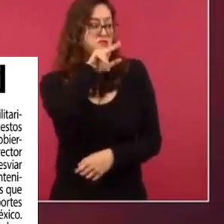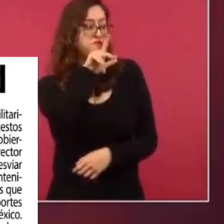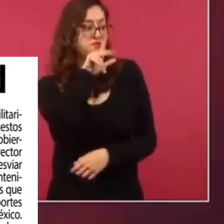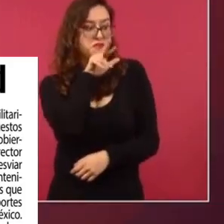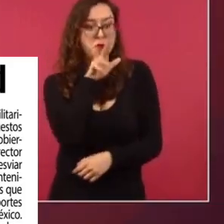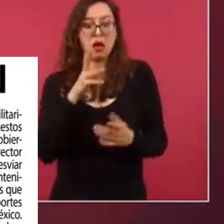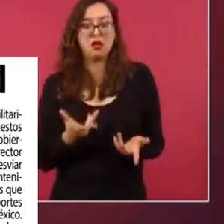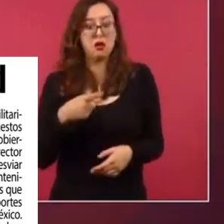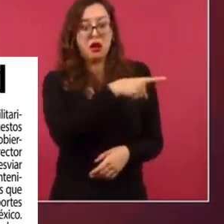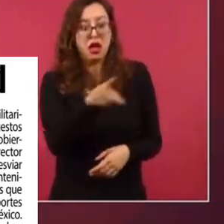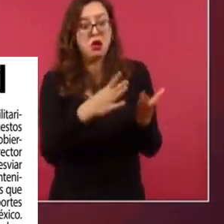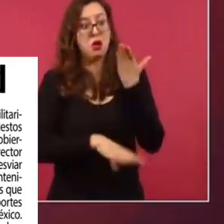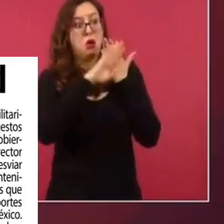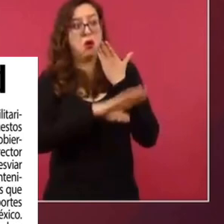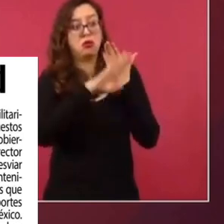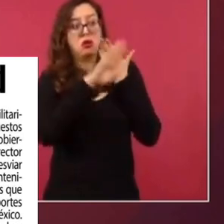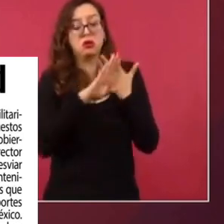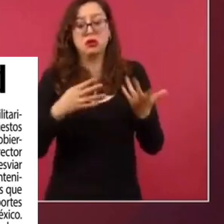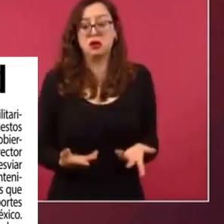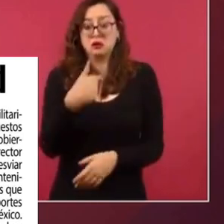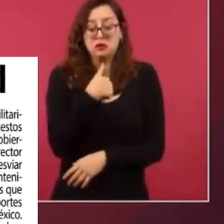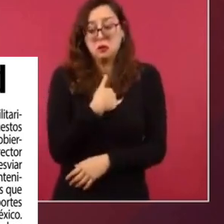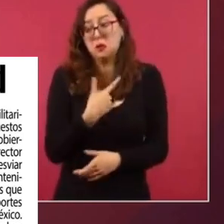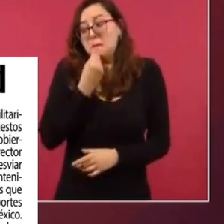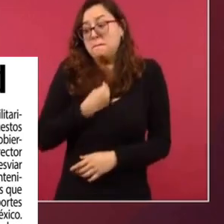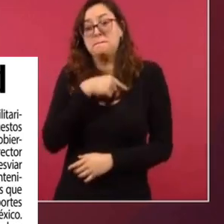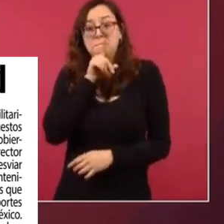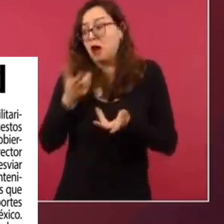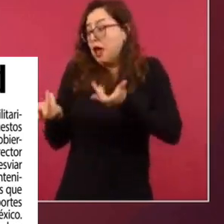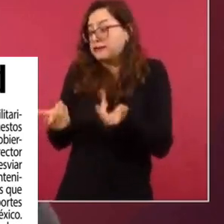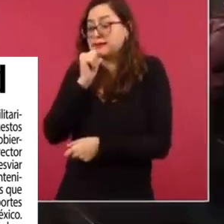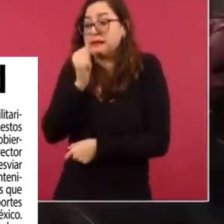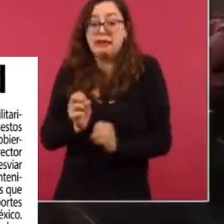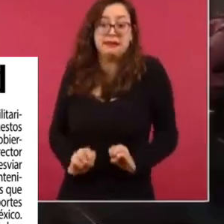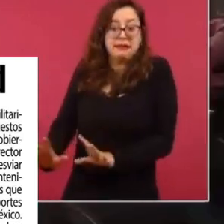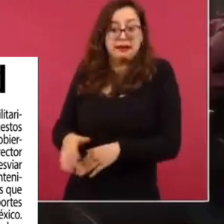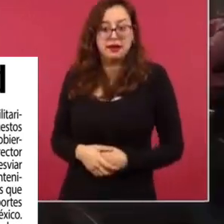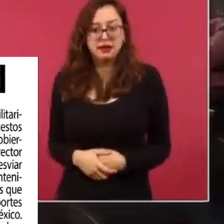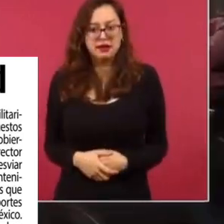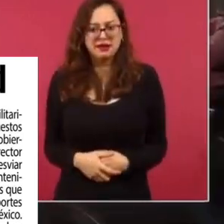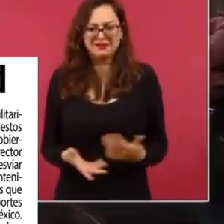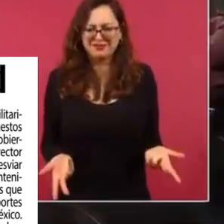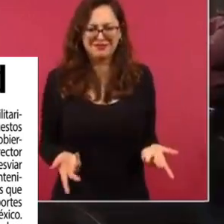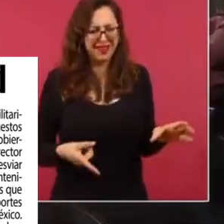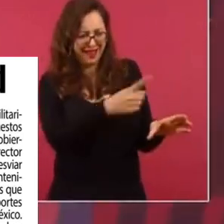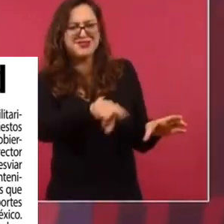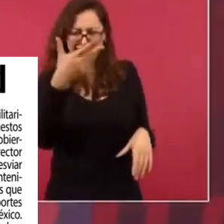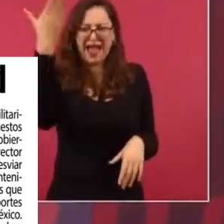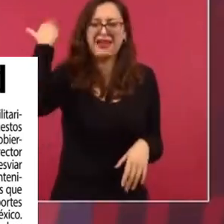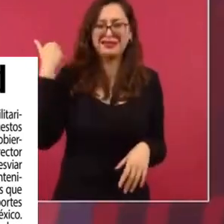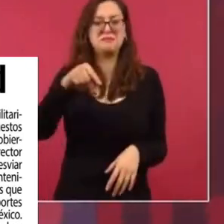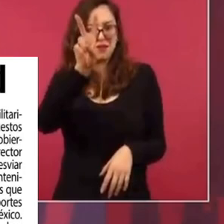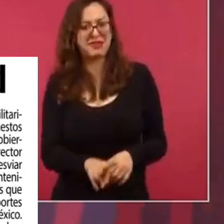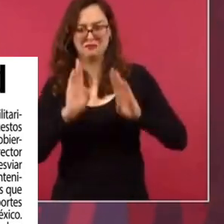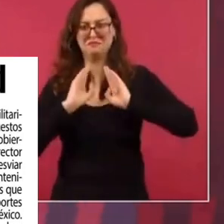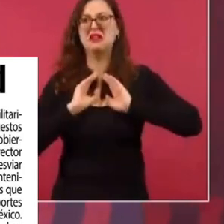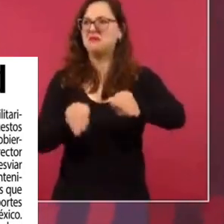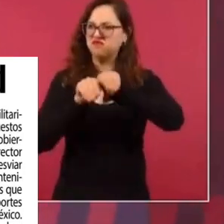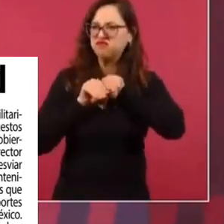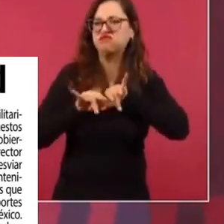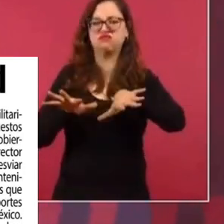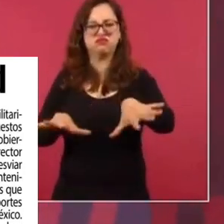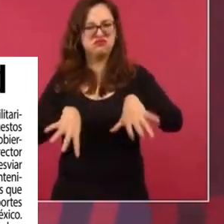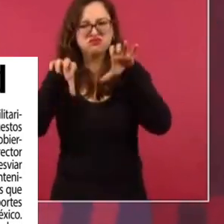Vamos a estar escuchando y haciéndole caso a quienes fueron cómplices de cuando realmente se militarizó México y cuando se violaron todos los derechos